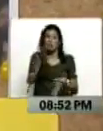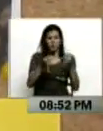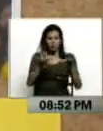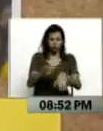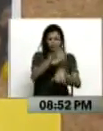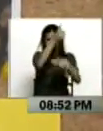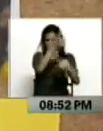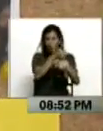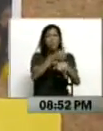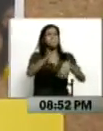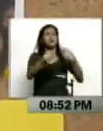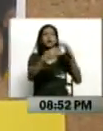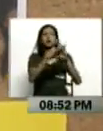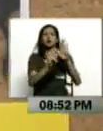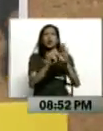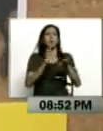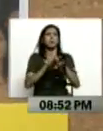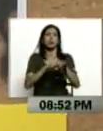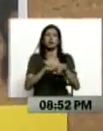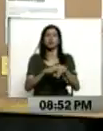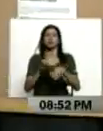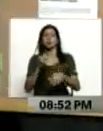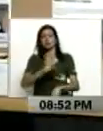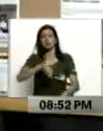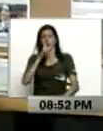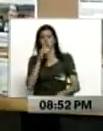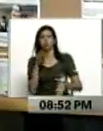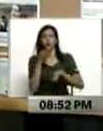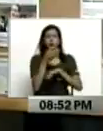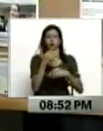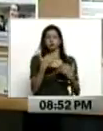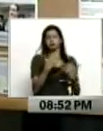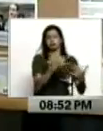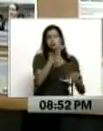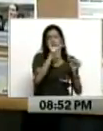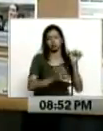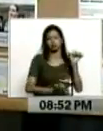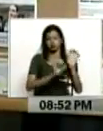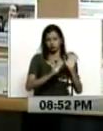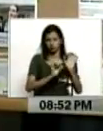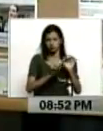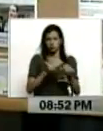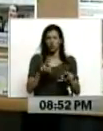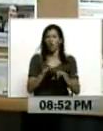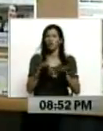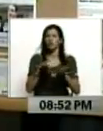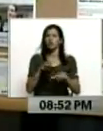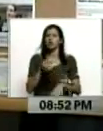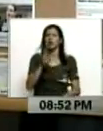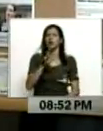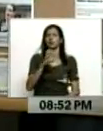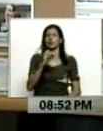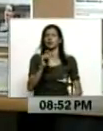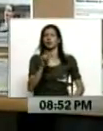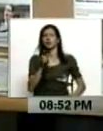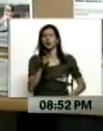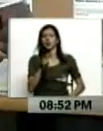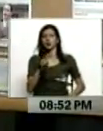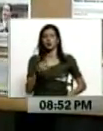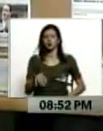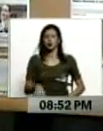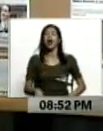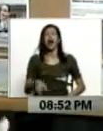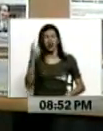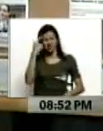violar la Constitución que el tipo estudió eso Ed se acuerdan del programa que él tenía en en en rst verdad que